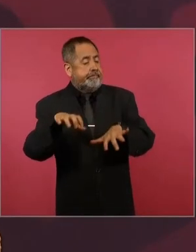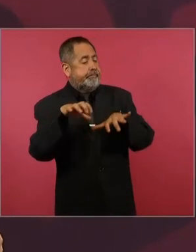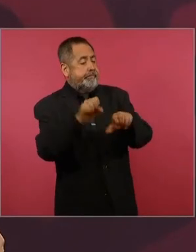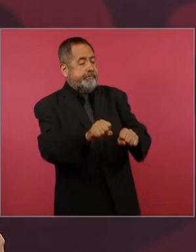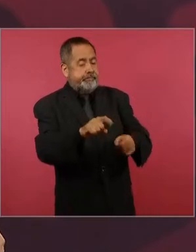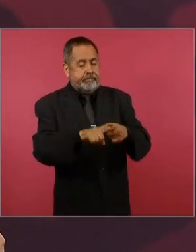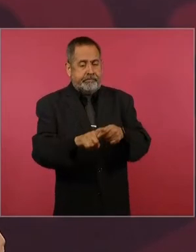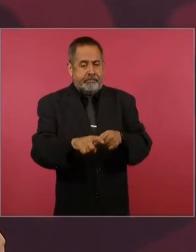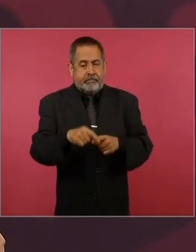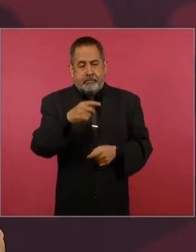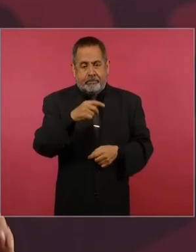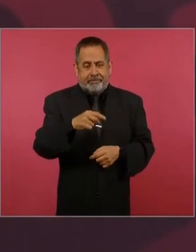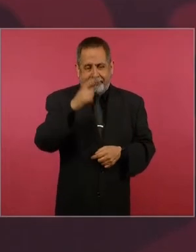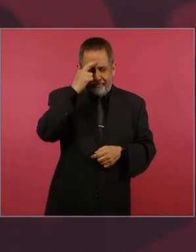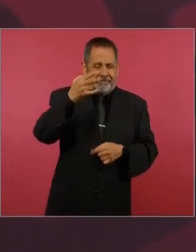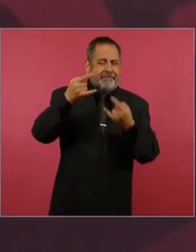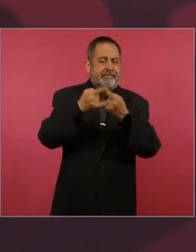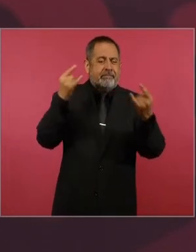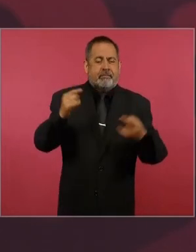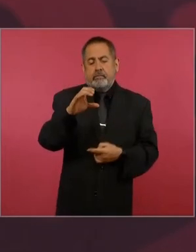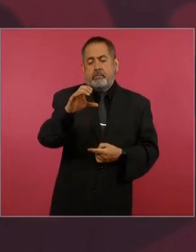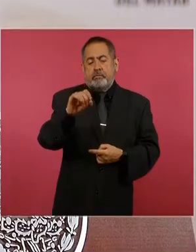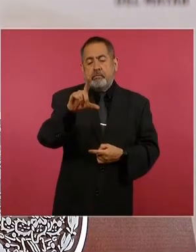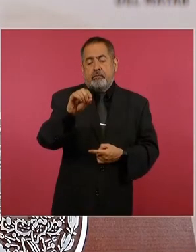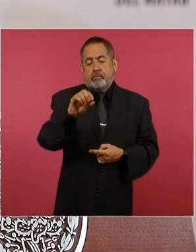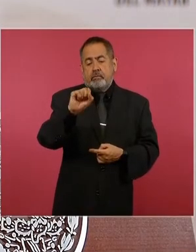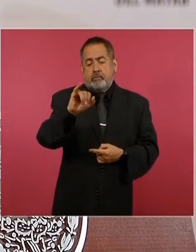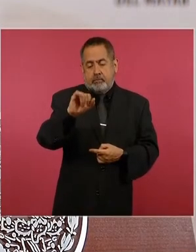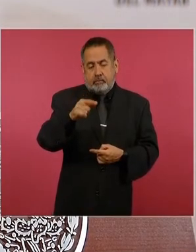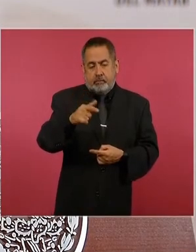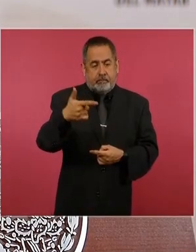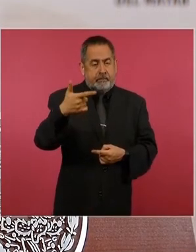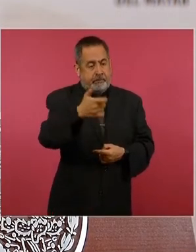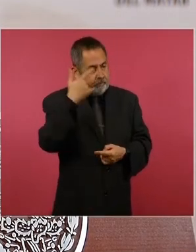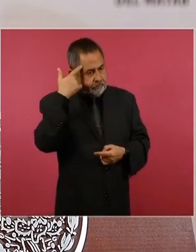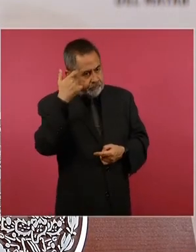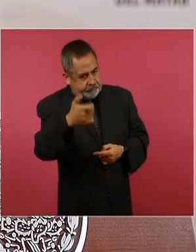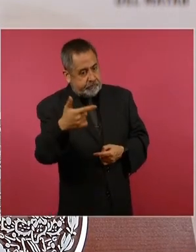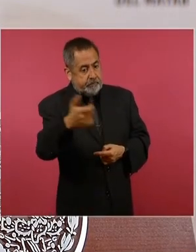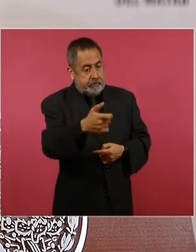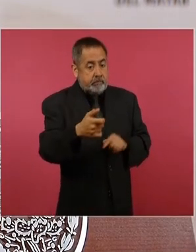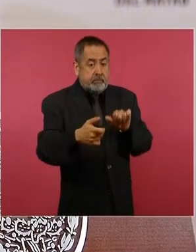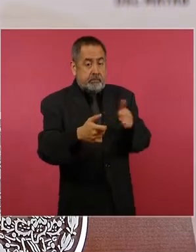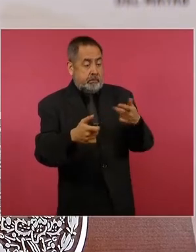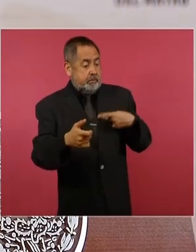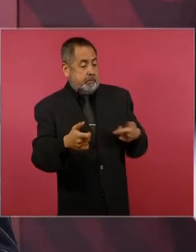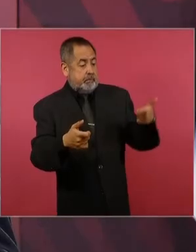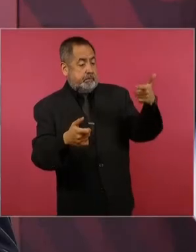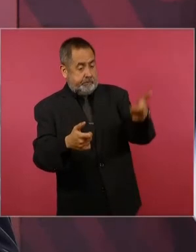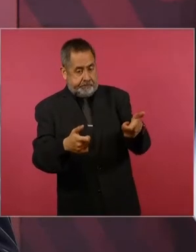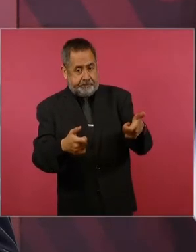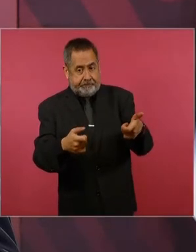del segundo tirador en el asesinato de Luis Donaldo,